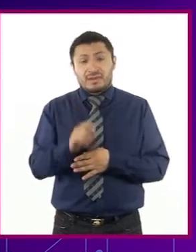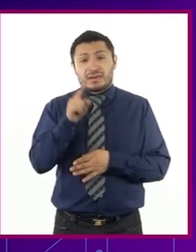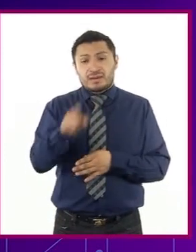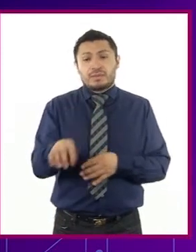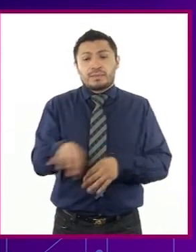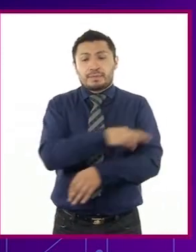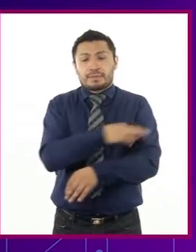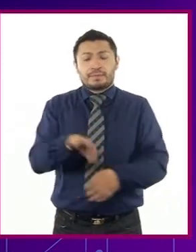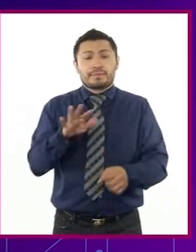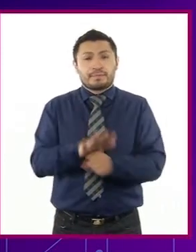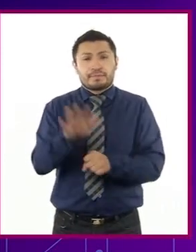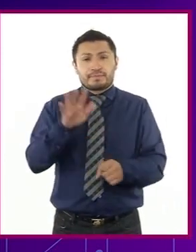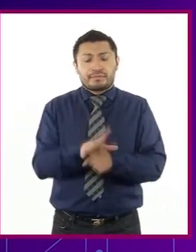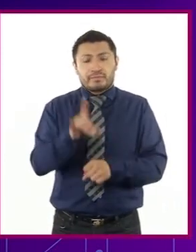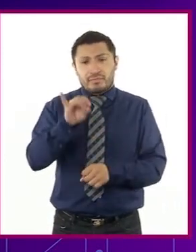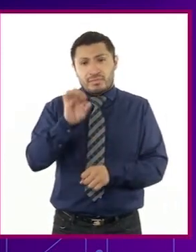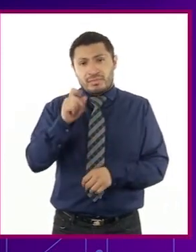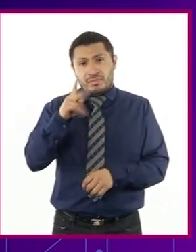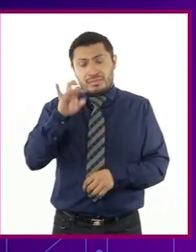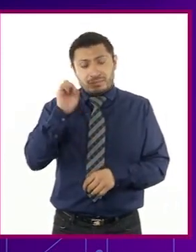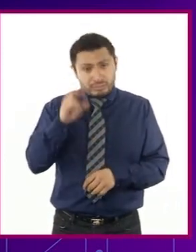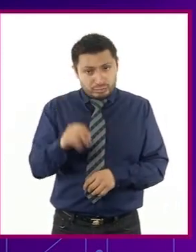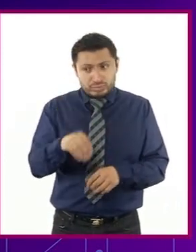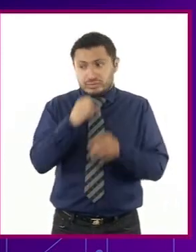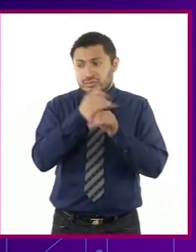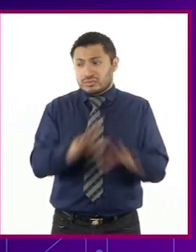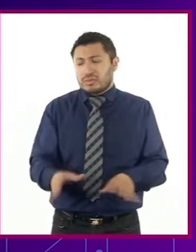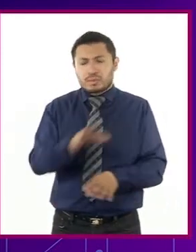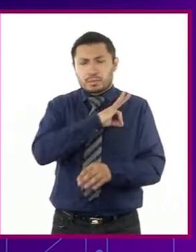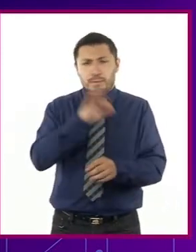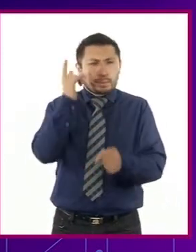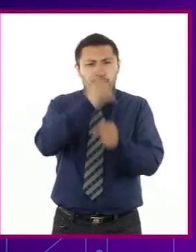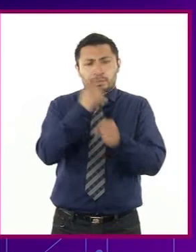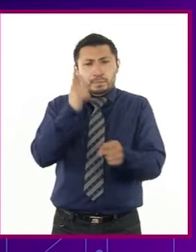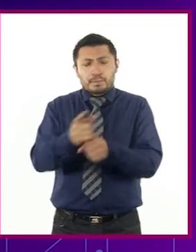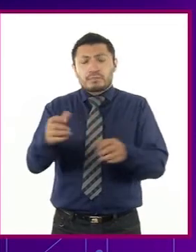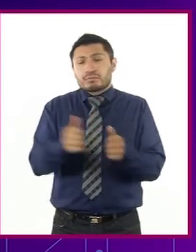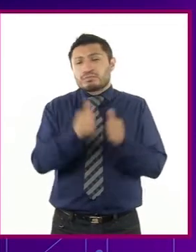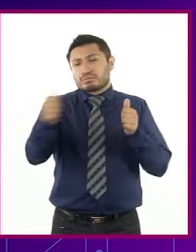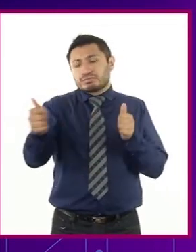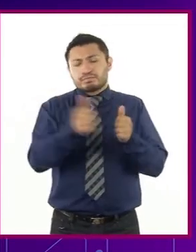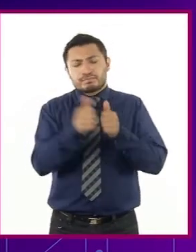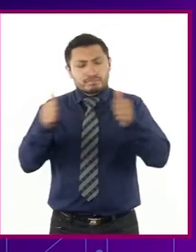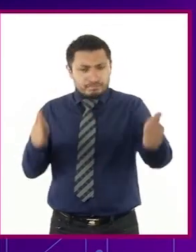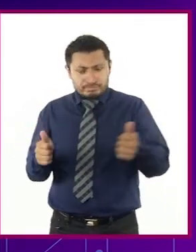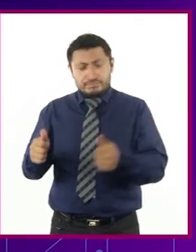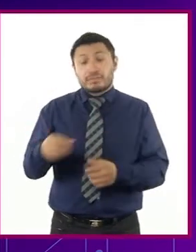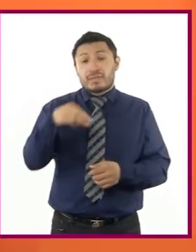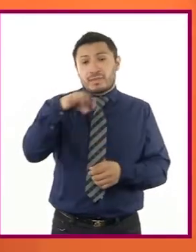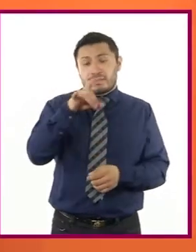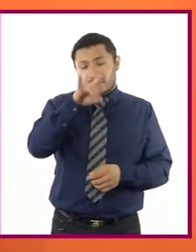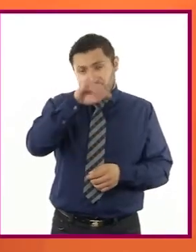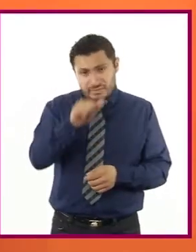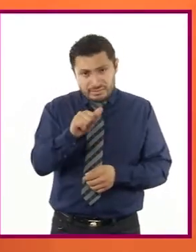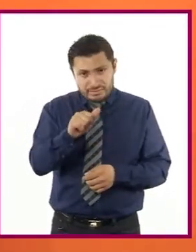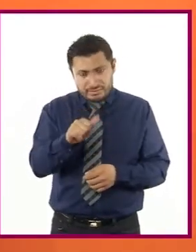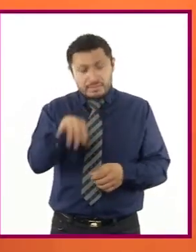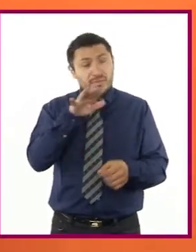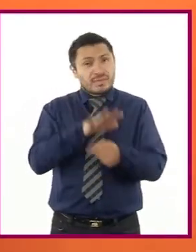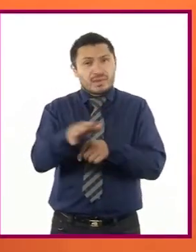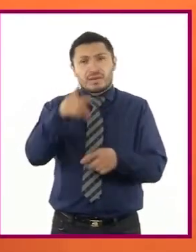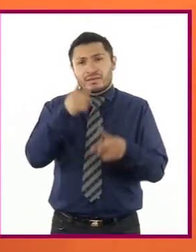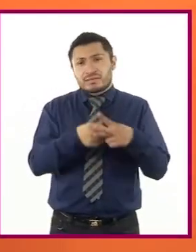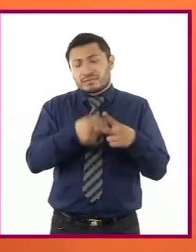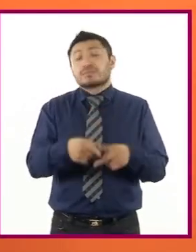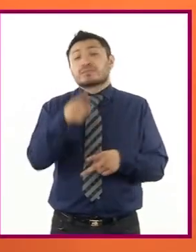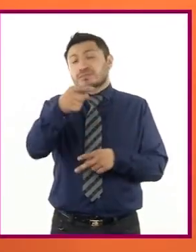para medir qué tan dispersos están los datos, podemos calcular la distancia de cada dato a la media. ¿Qué operación suponen